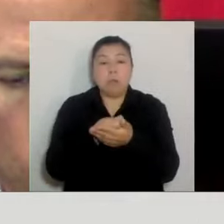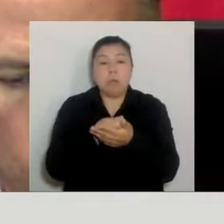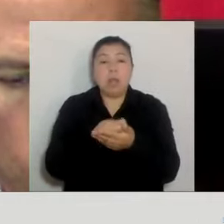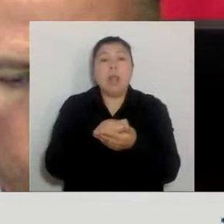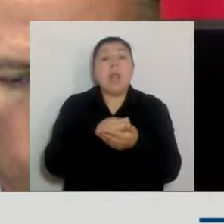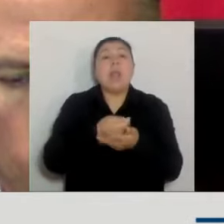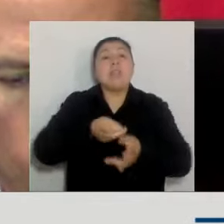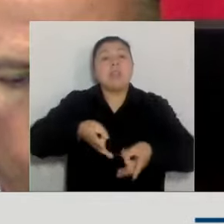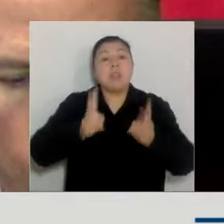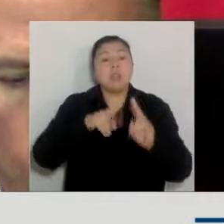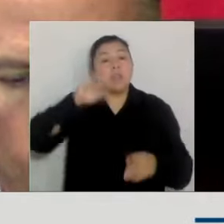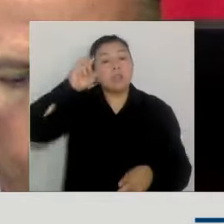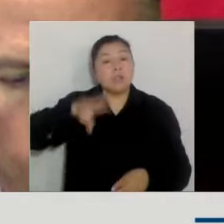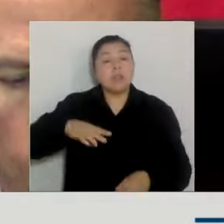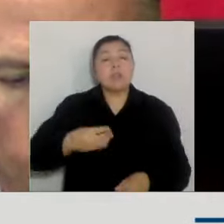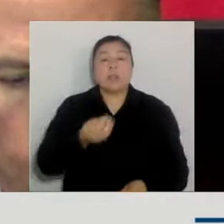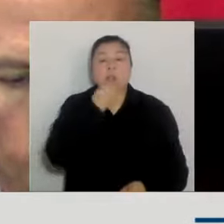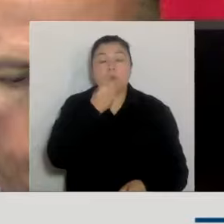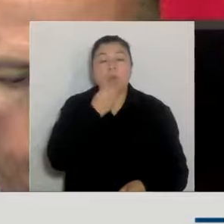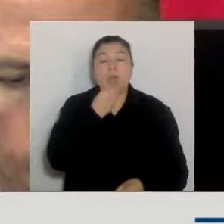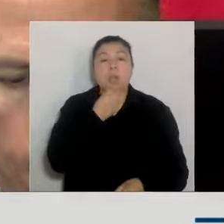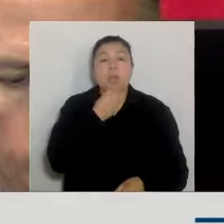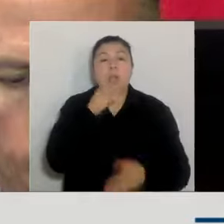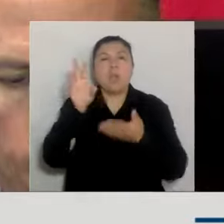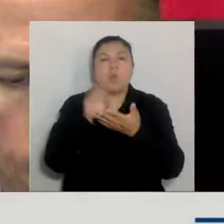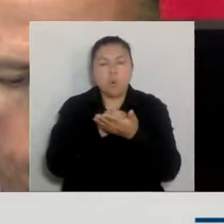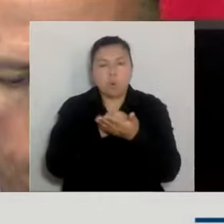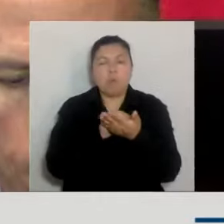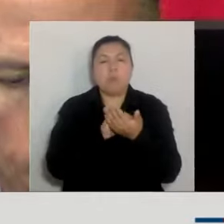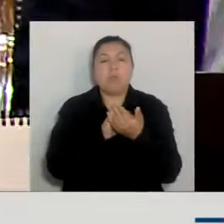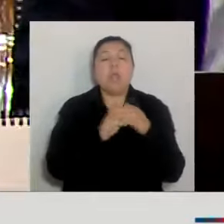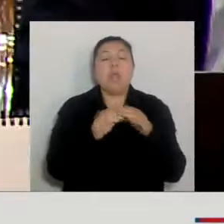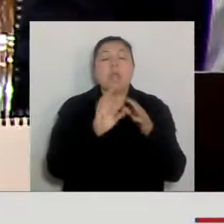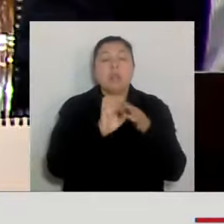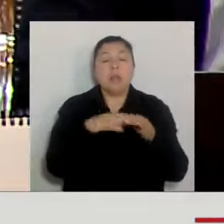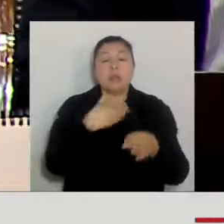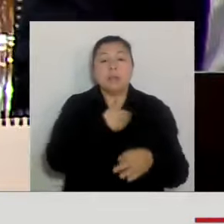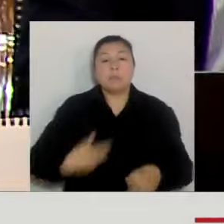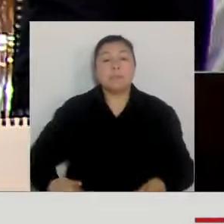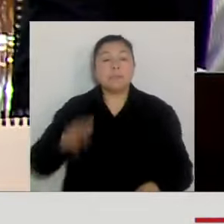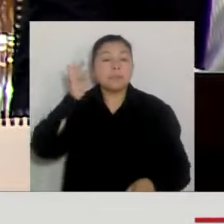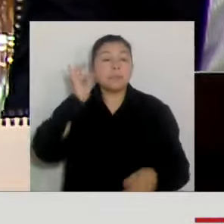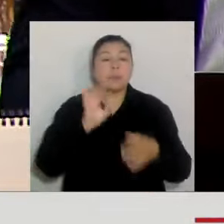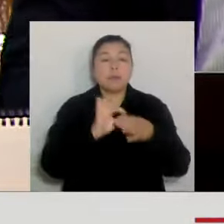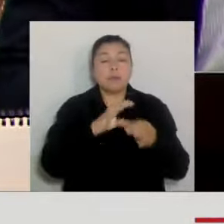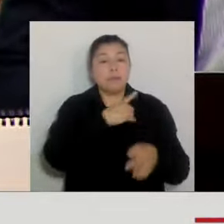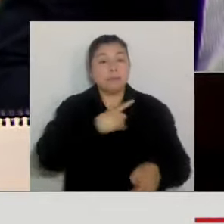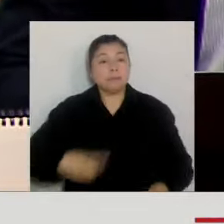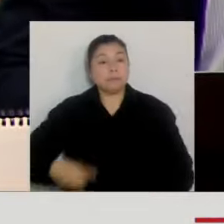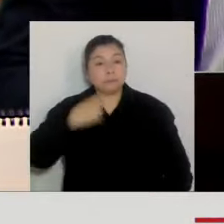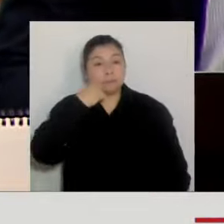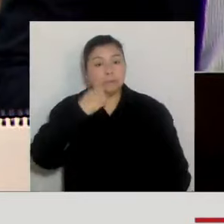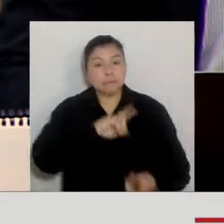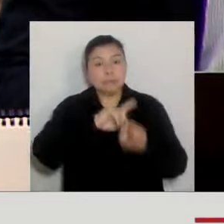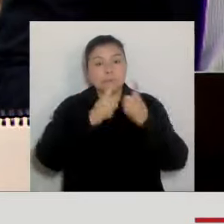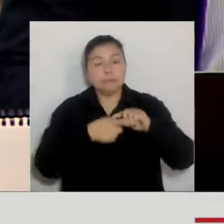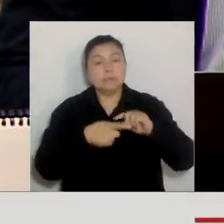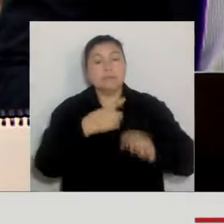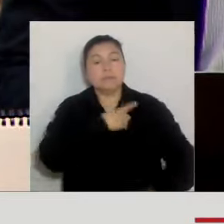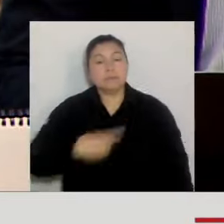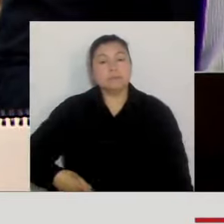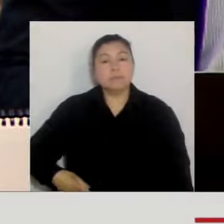saber que es un alimento simulado Muchas gracias presidenta edicho Gracias diputado tiene la palabra el diputado Jorge